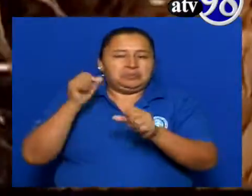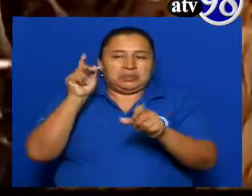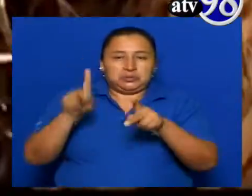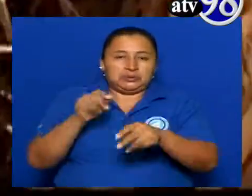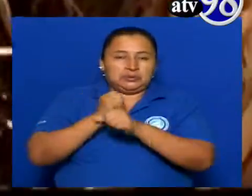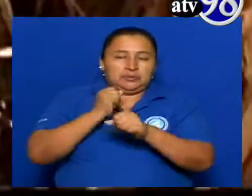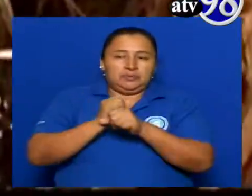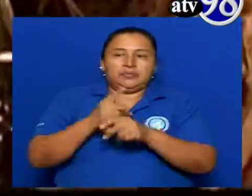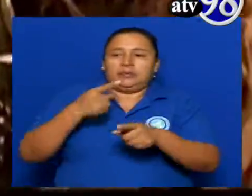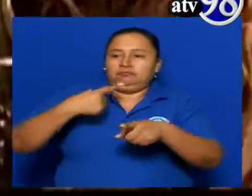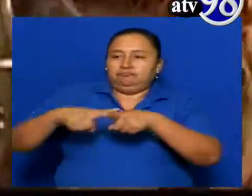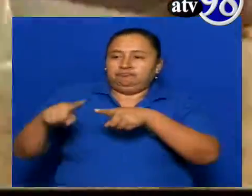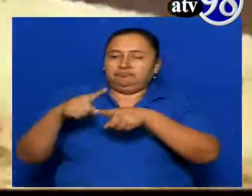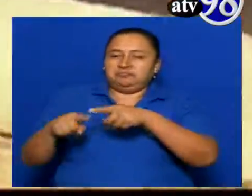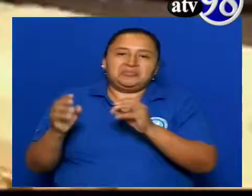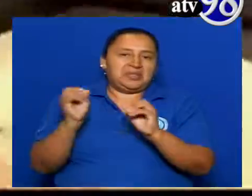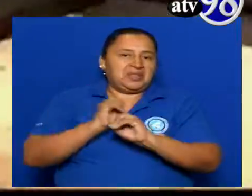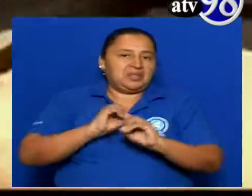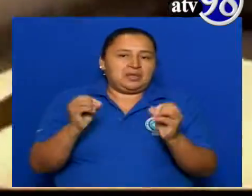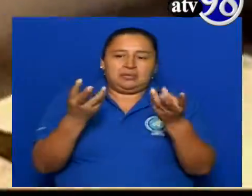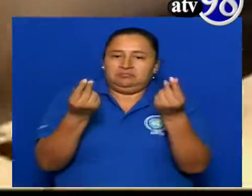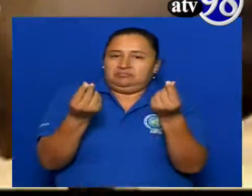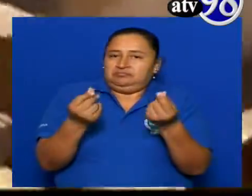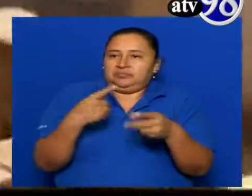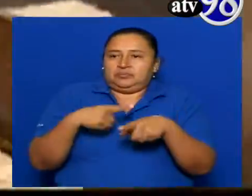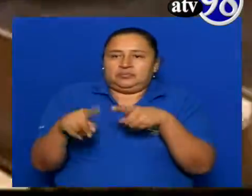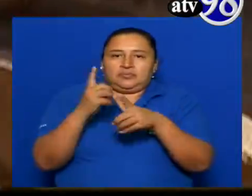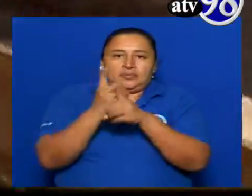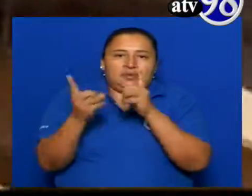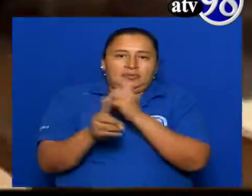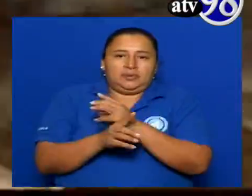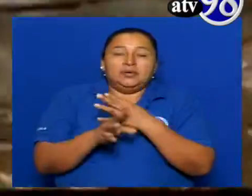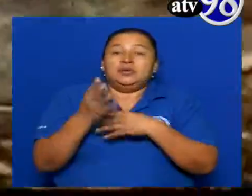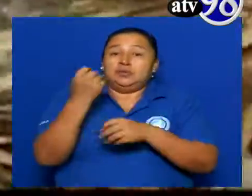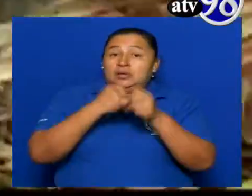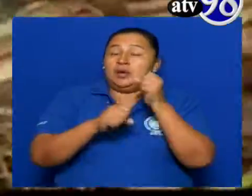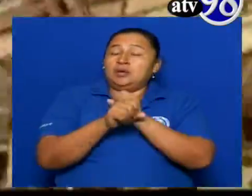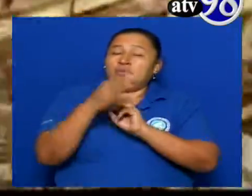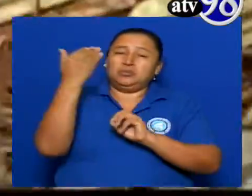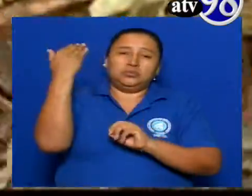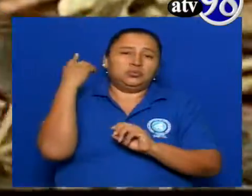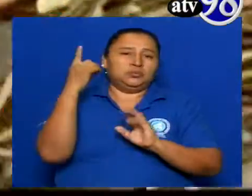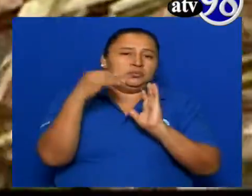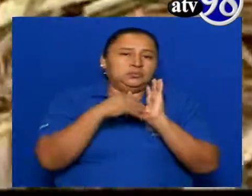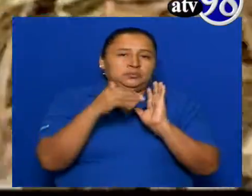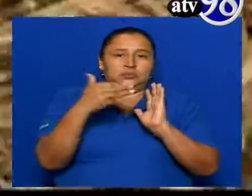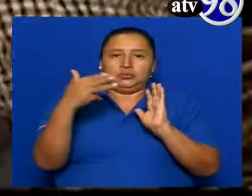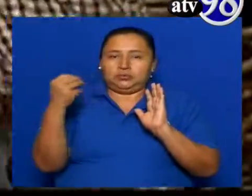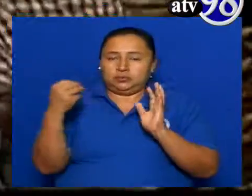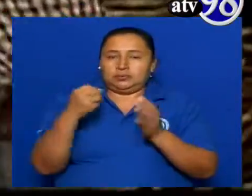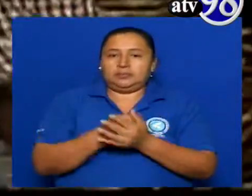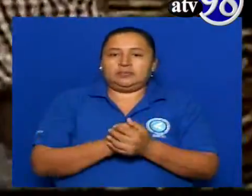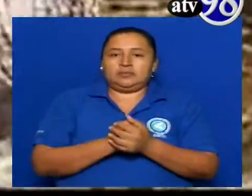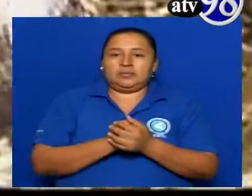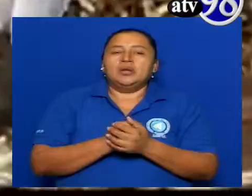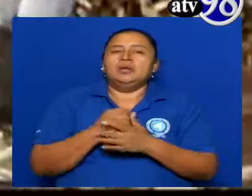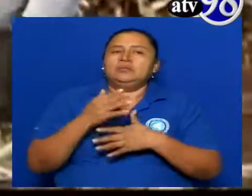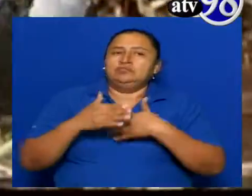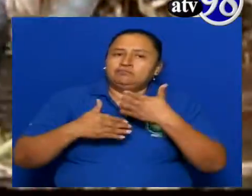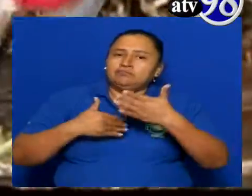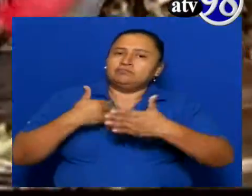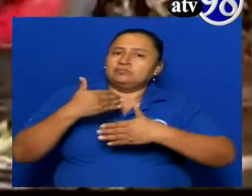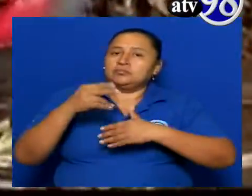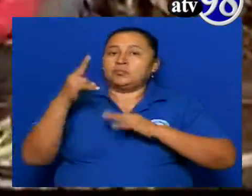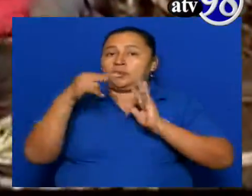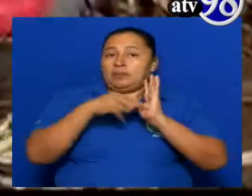el proceso de privatización de los ingenios azucareros en la década de los 90. En el 2014,